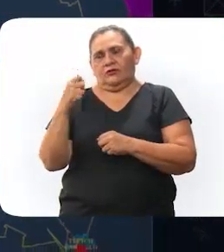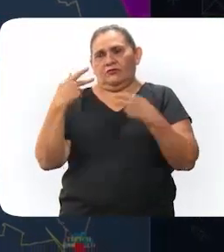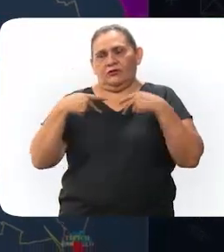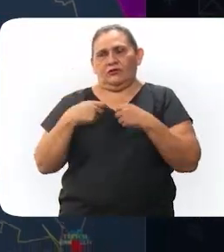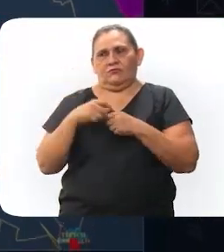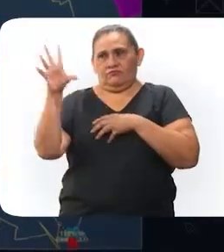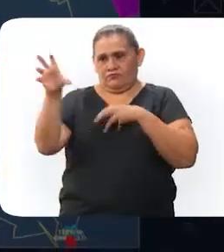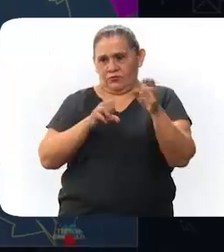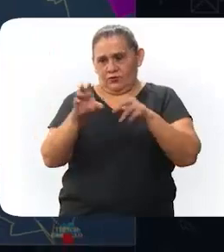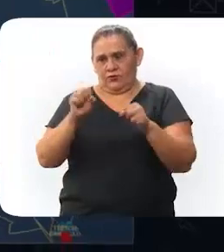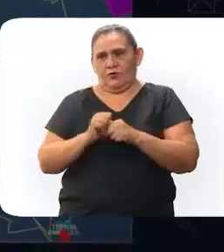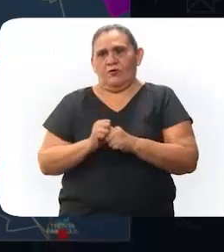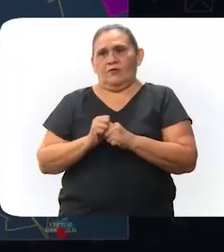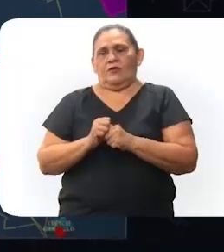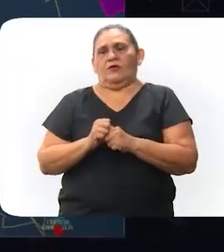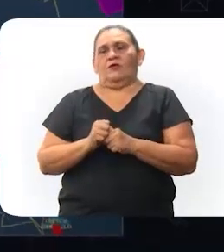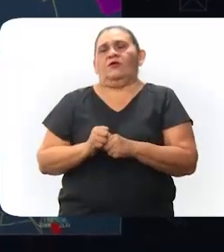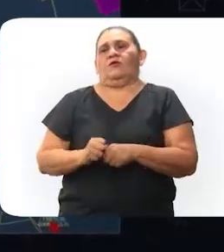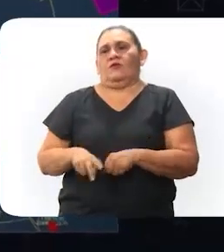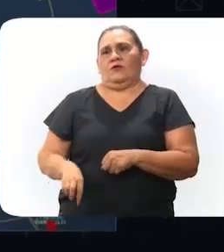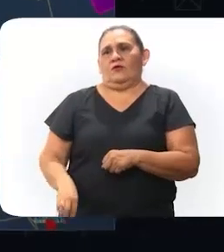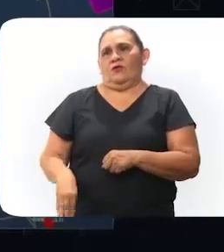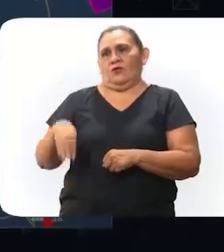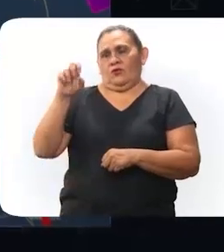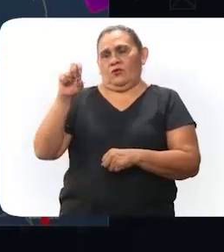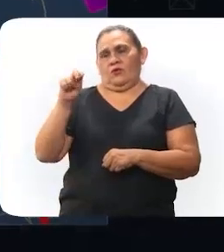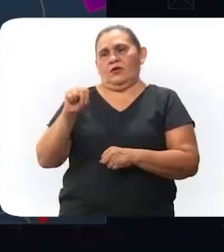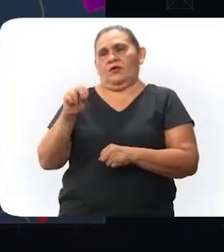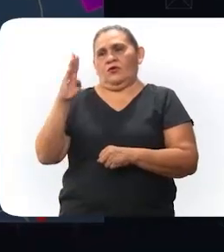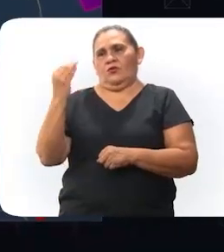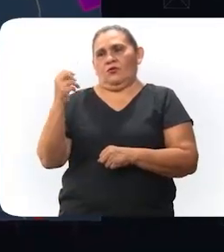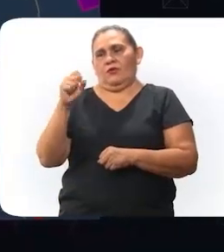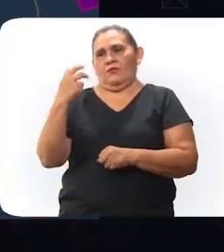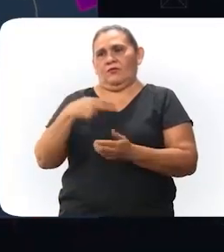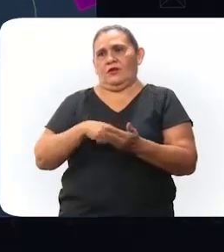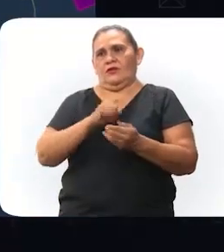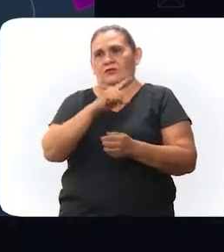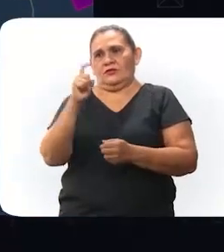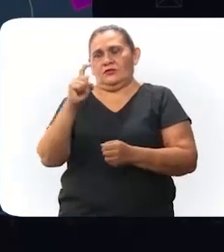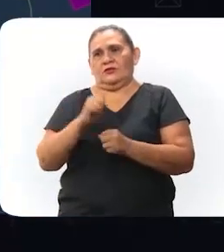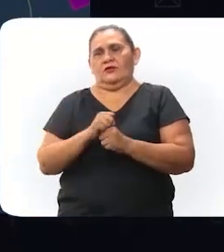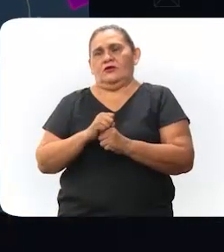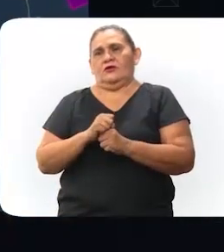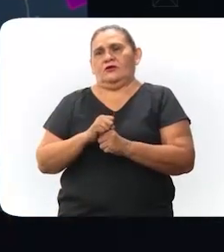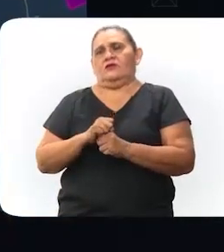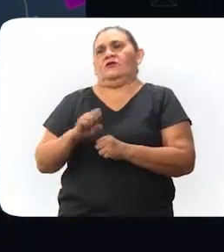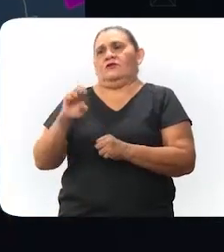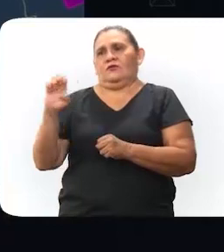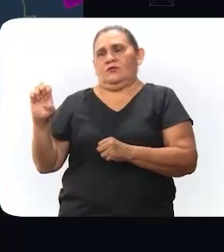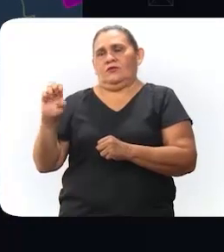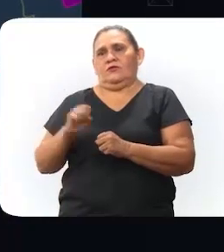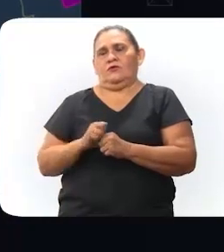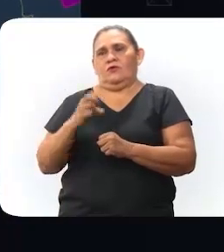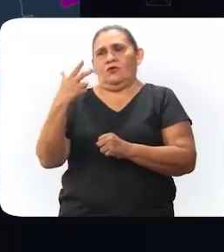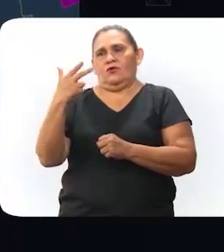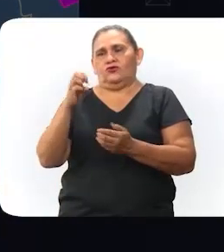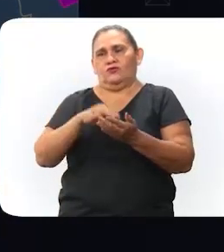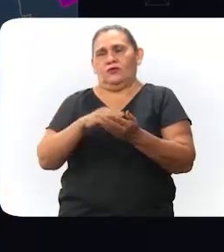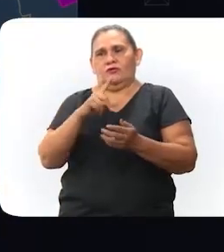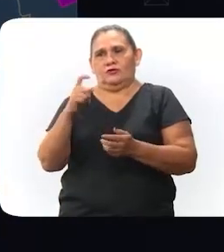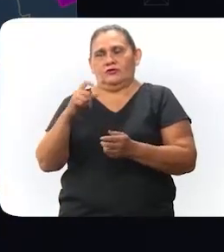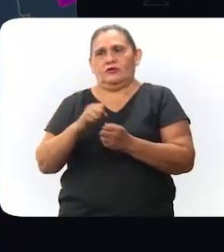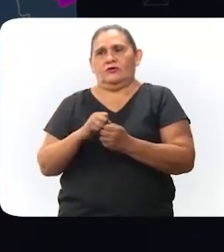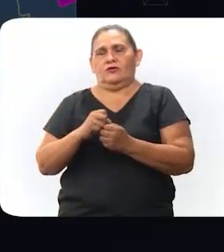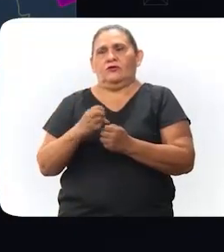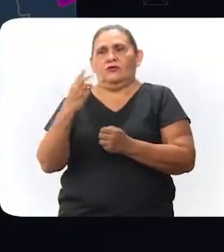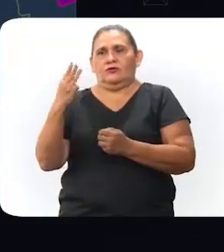de coronavirus que viven 9.270 en la zona norte, 8.708 en la zona oriente, 3.075 en